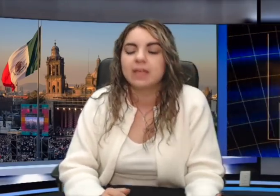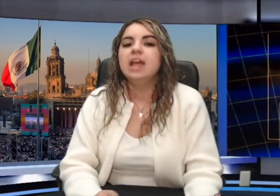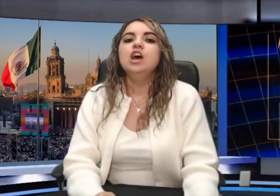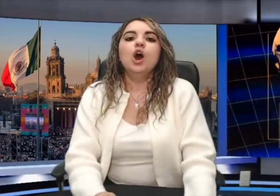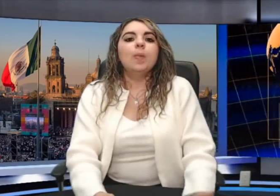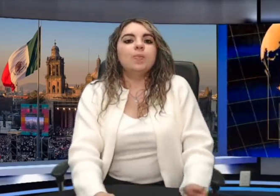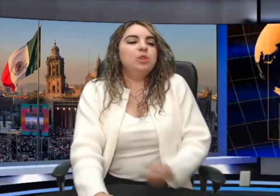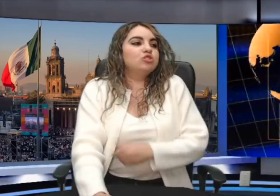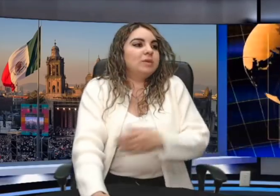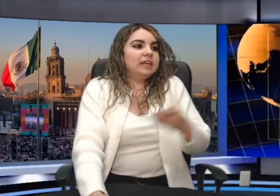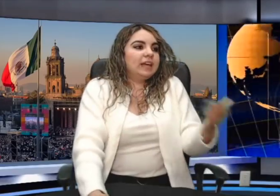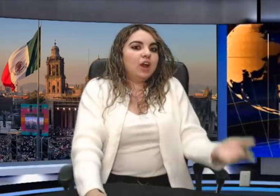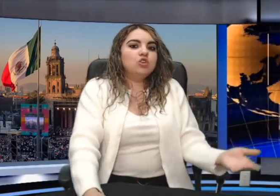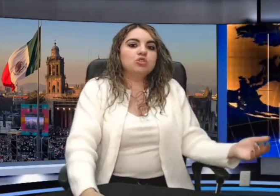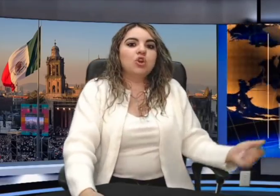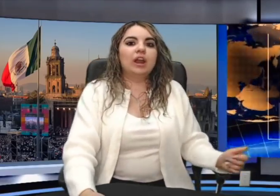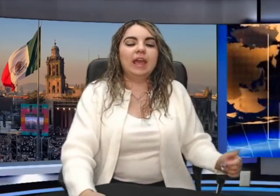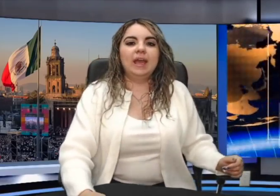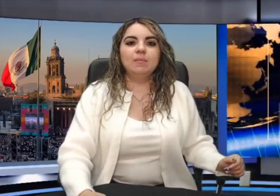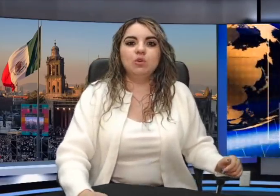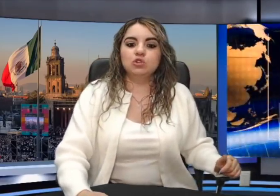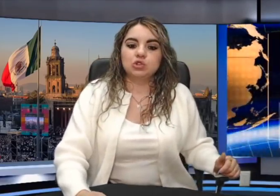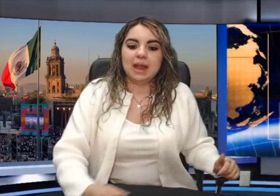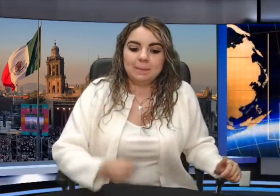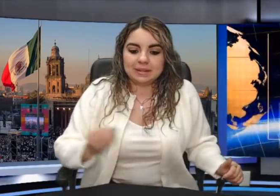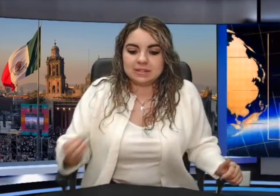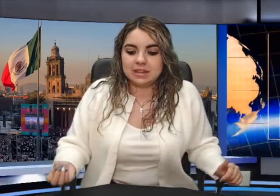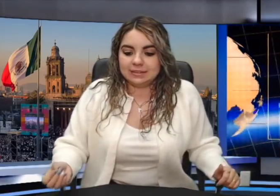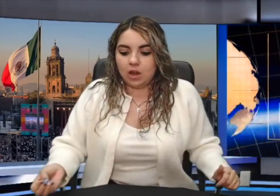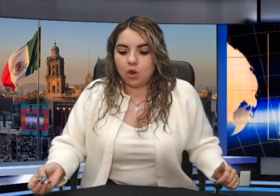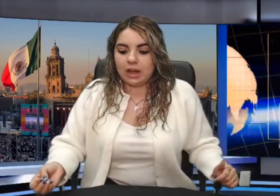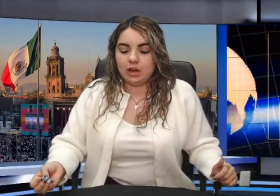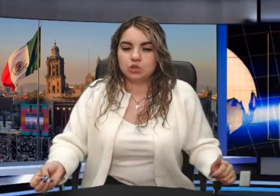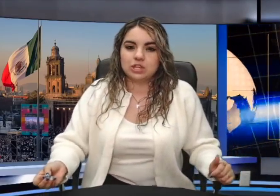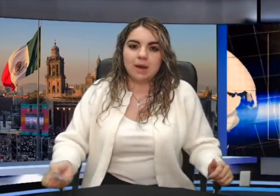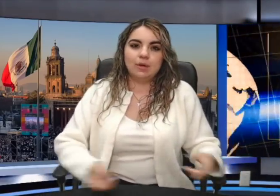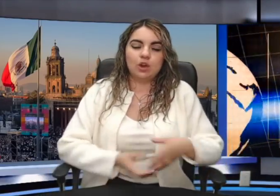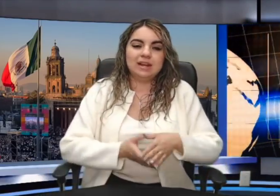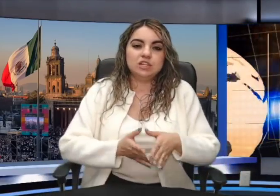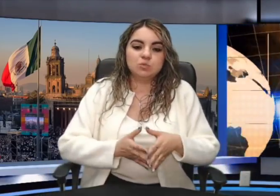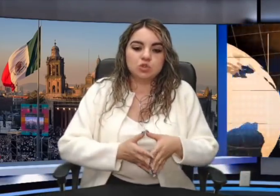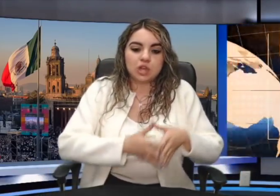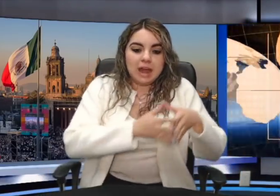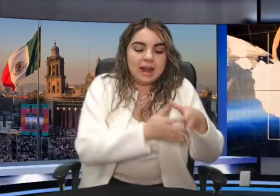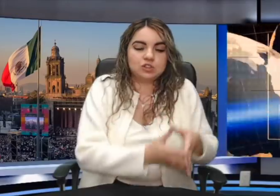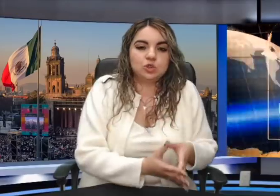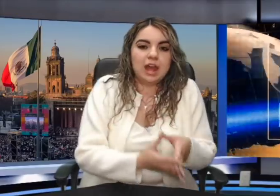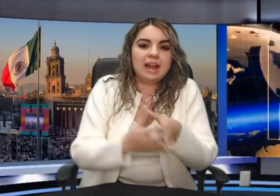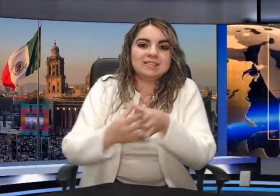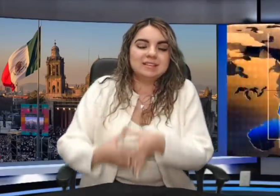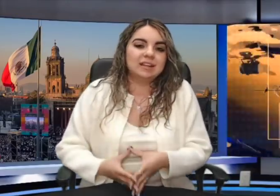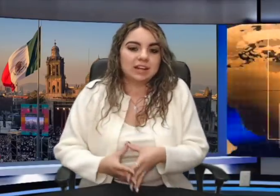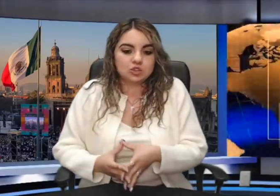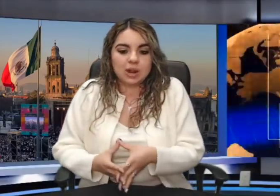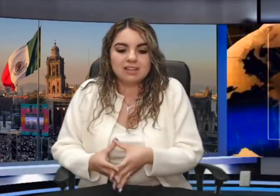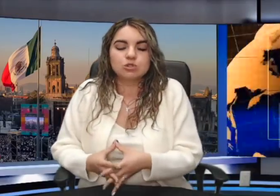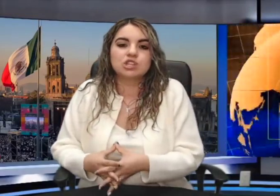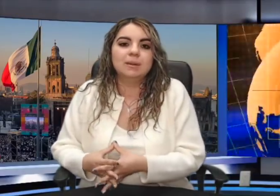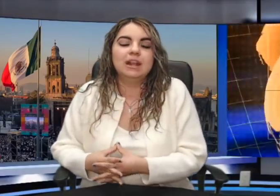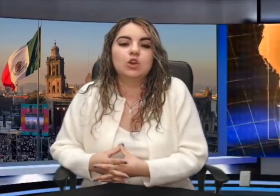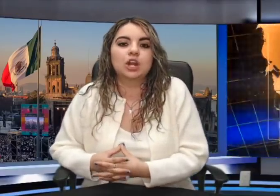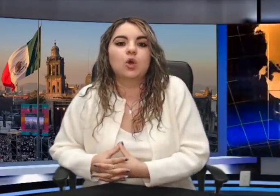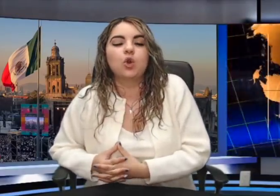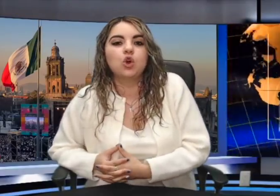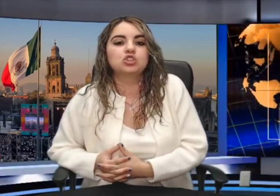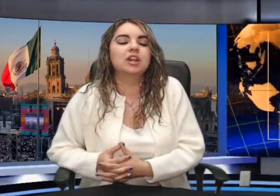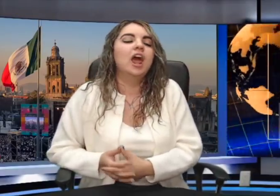realidad. Los mexicanos lo creemos, el presidente lo cree y lo sabe, organismos nacionales e internacionales lo